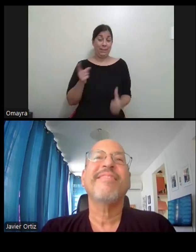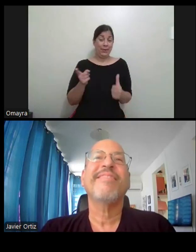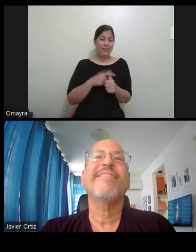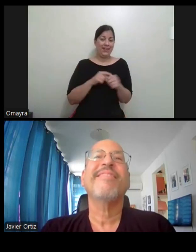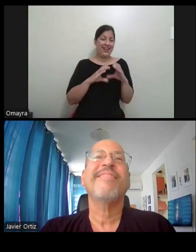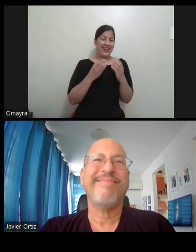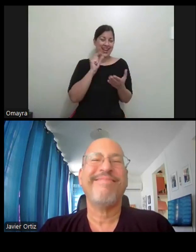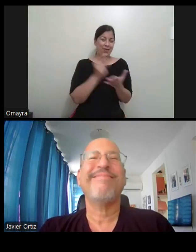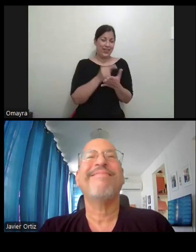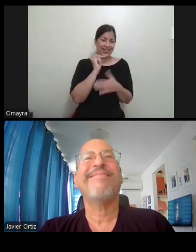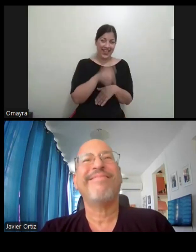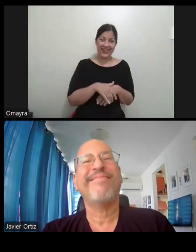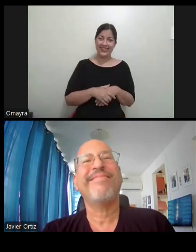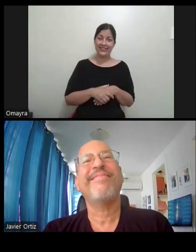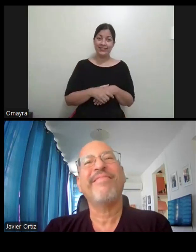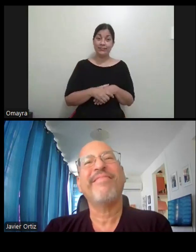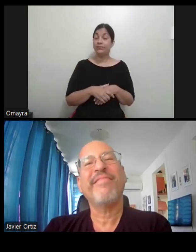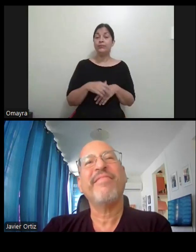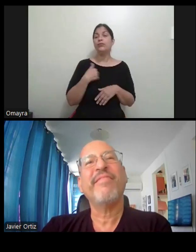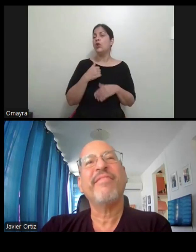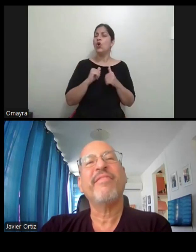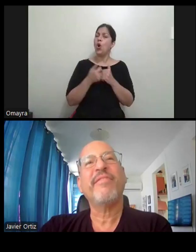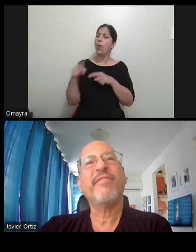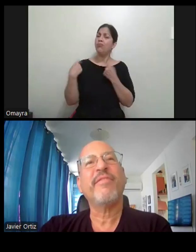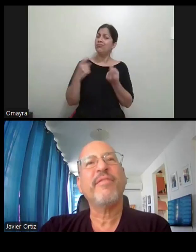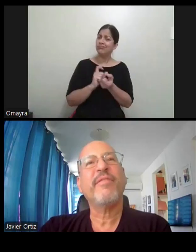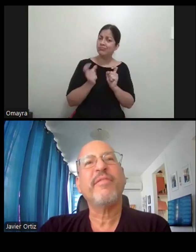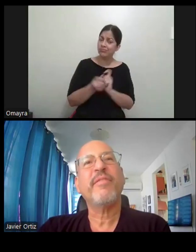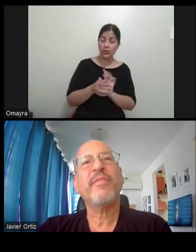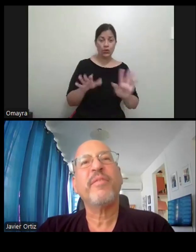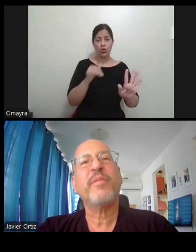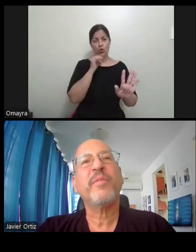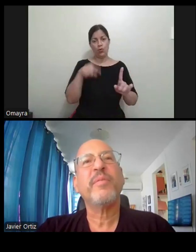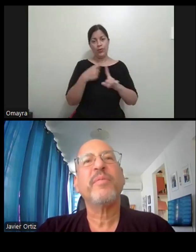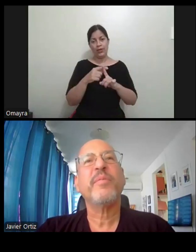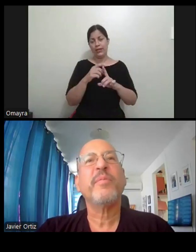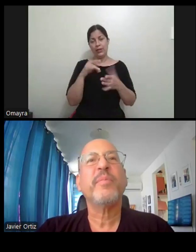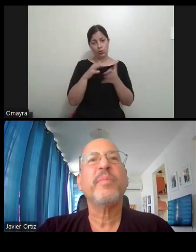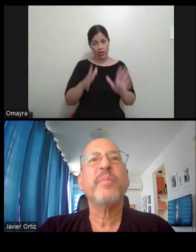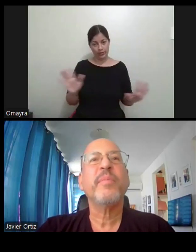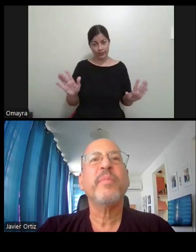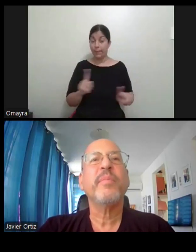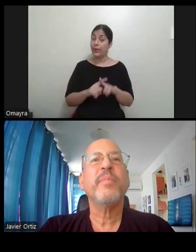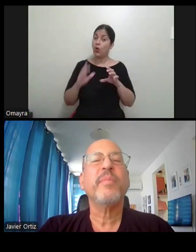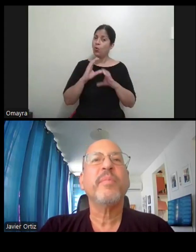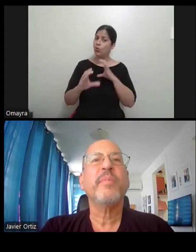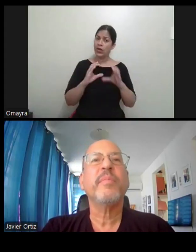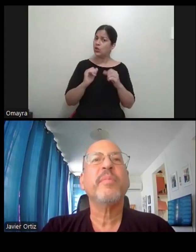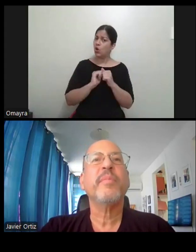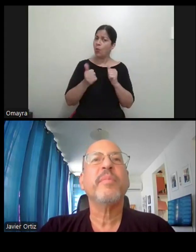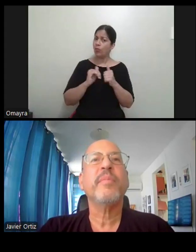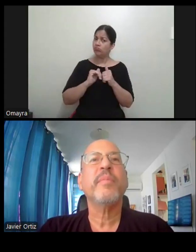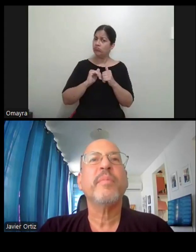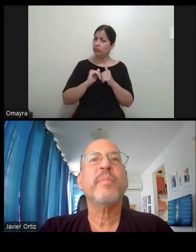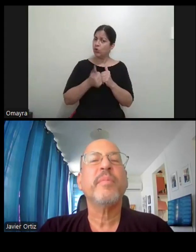ahí. Mira, pero entonces, ¿cómo ha cambiado? No vamos a hablar de los estudiantes, pero ¿cómo ha cambiado las comunicaciones? Porque fíjate